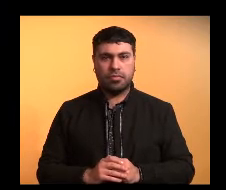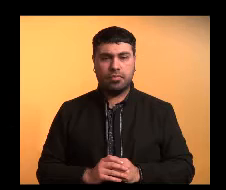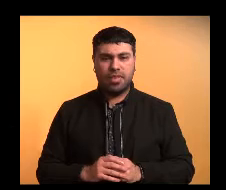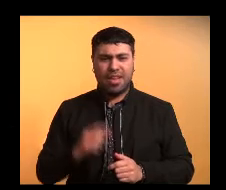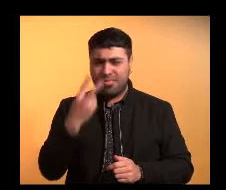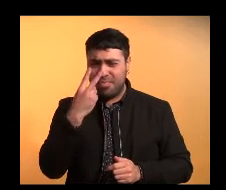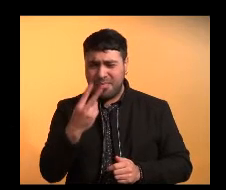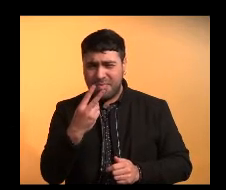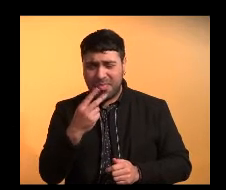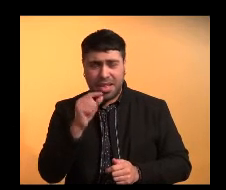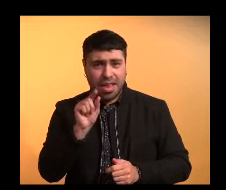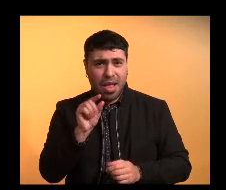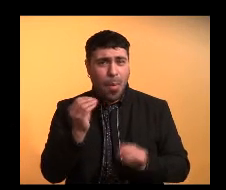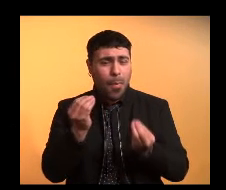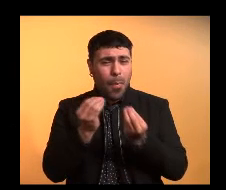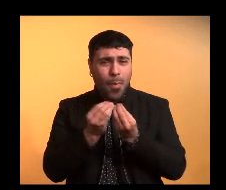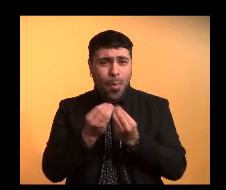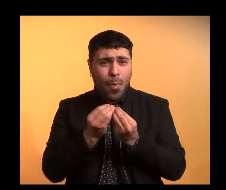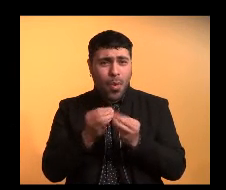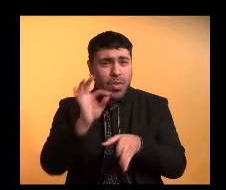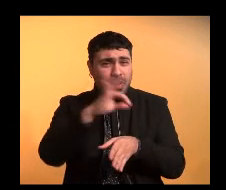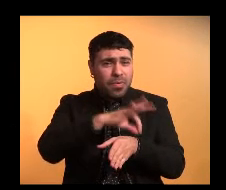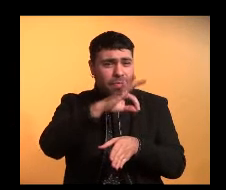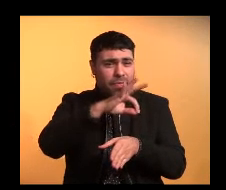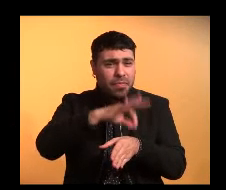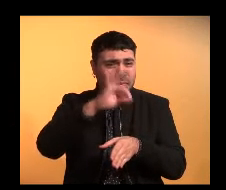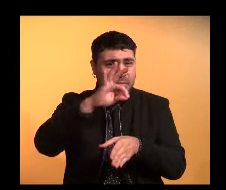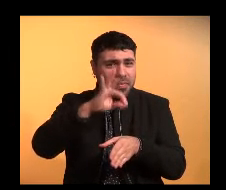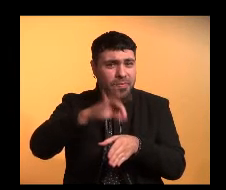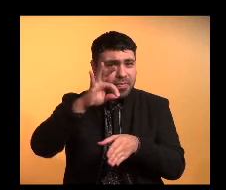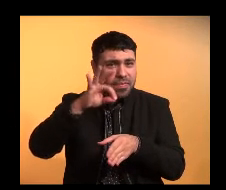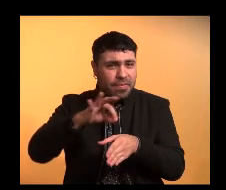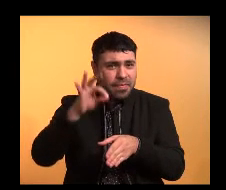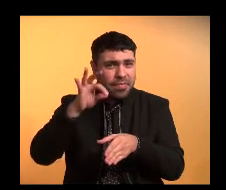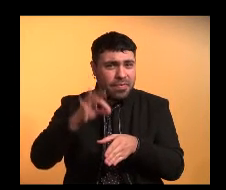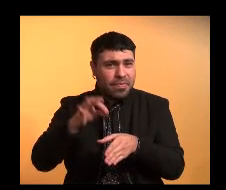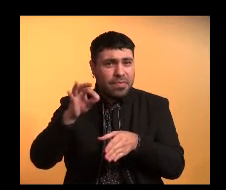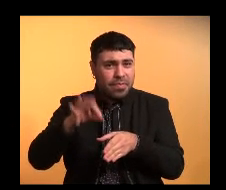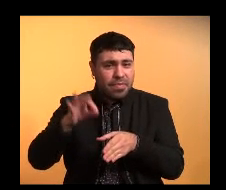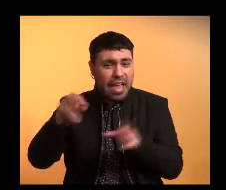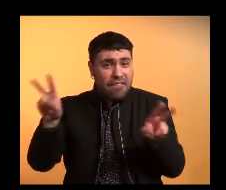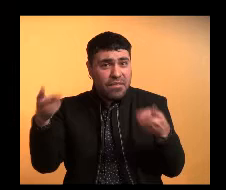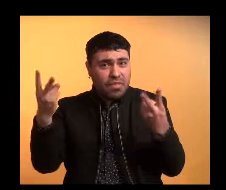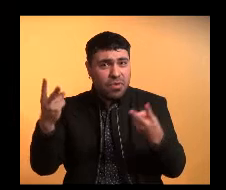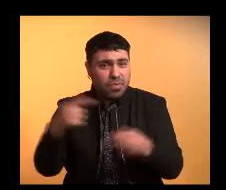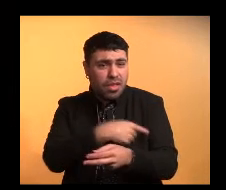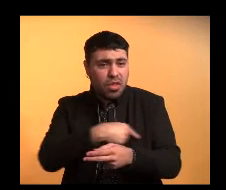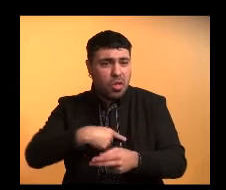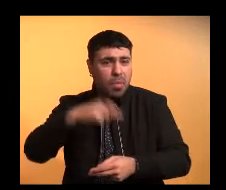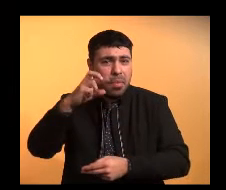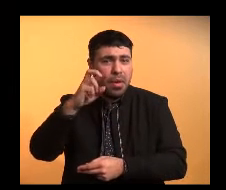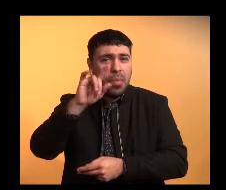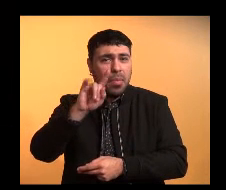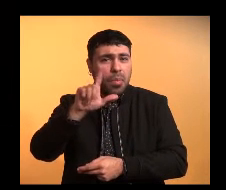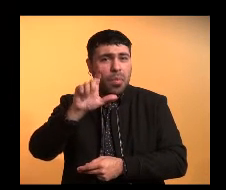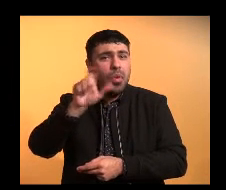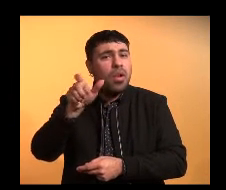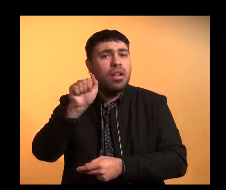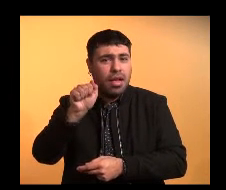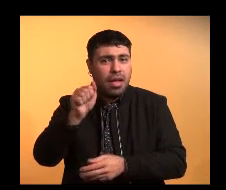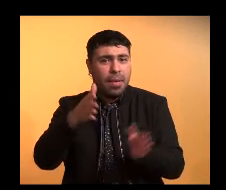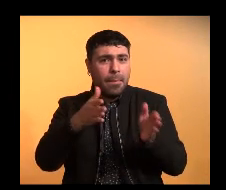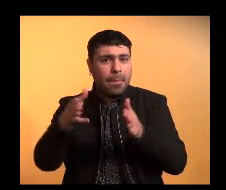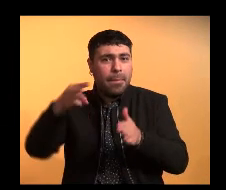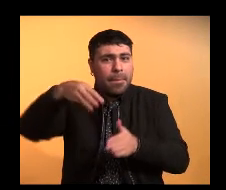fíjense la cantidad de crustáceos. Estos son pequeños crustáceos. Estos crustáceos son llamados pulgas, nosotros llamamos, son